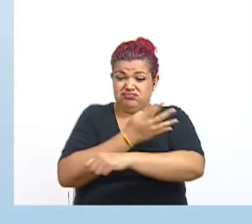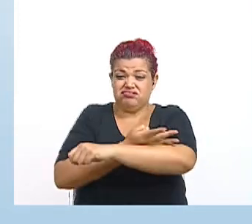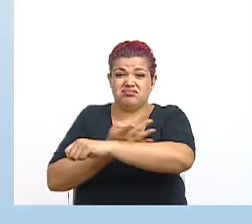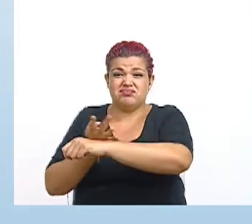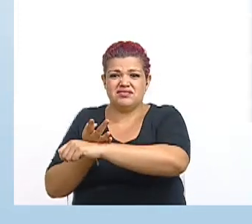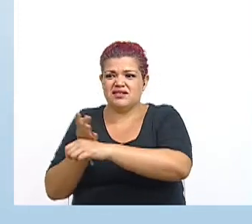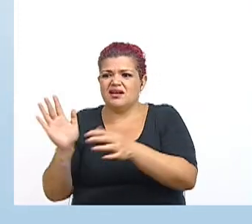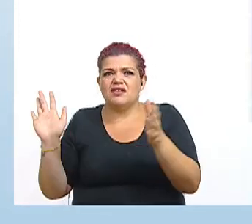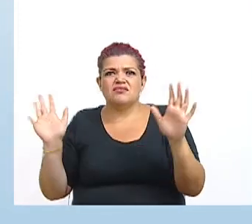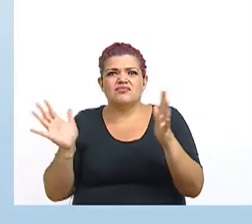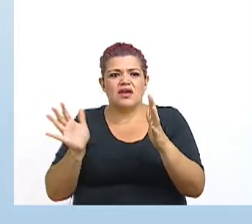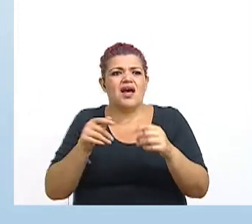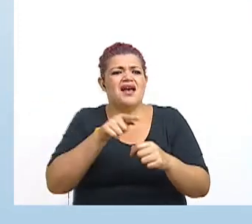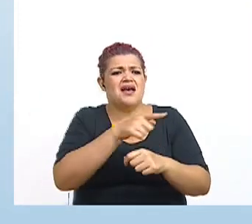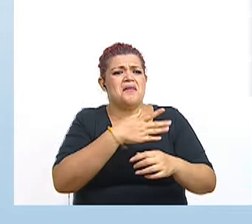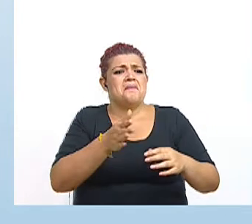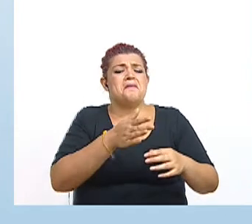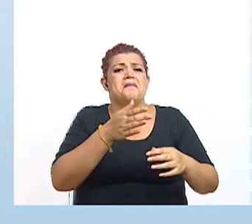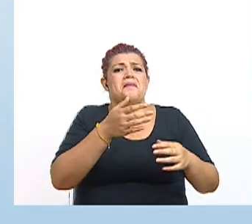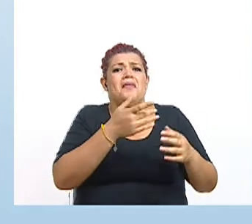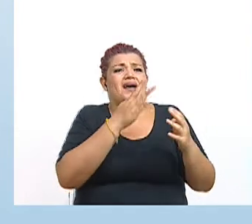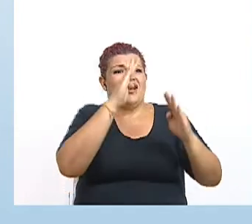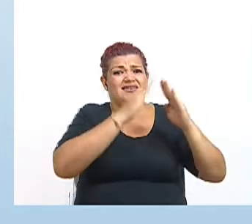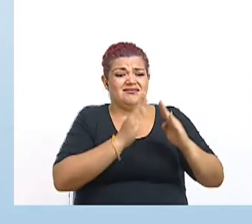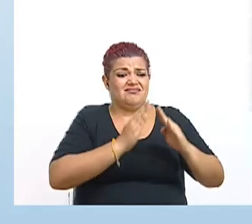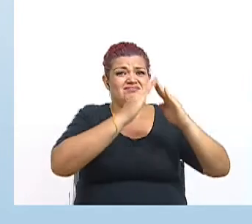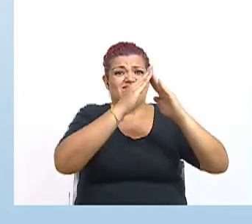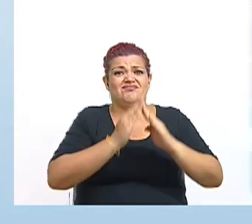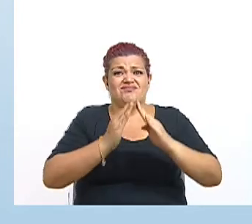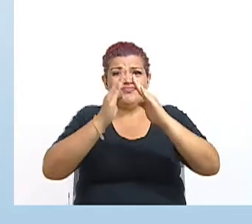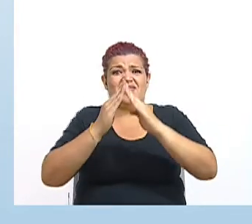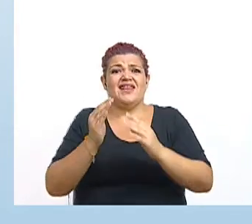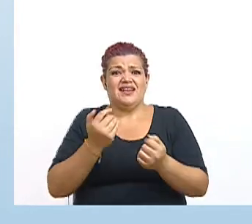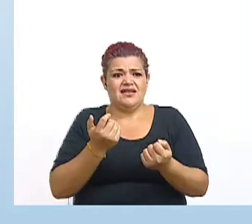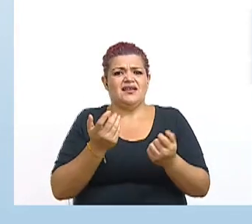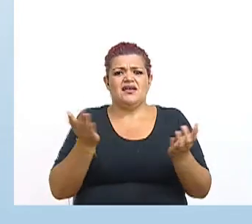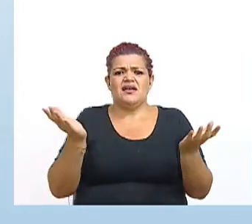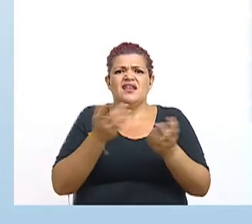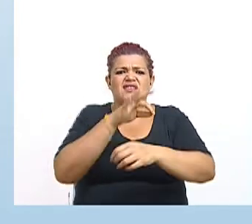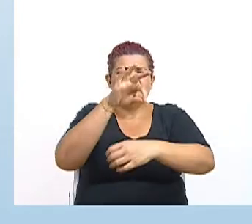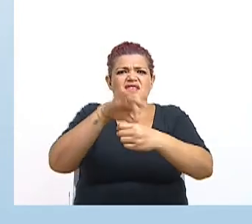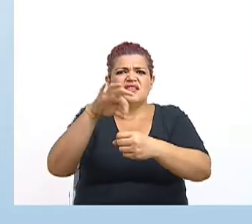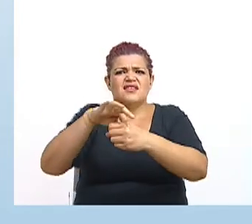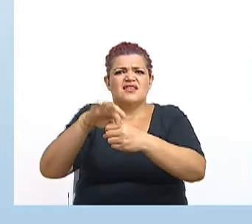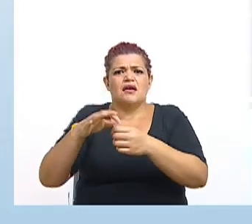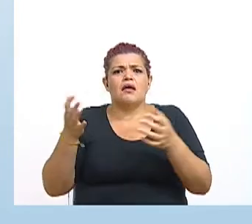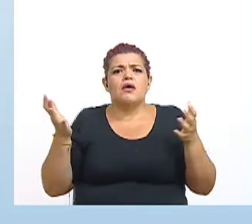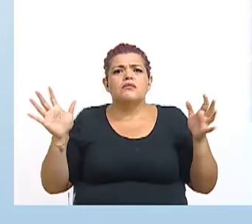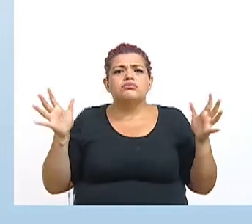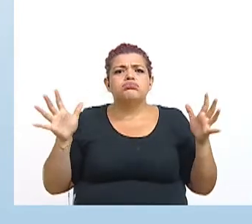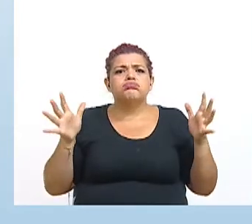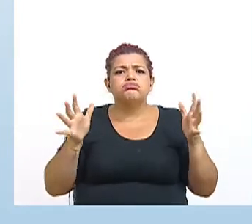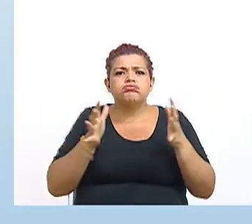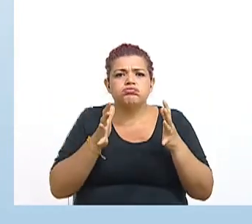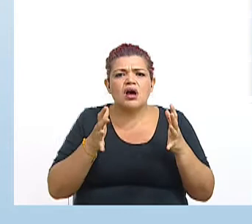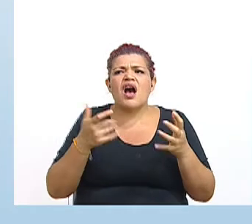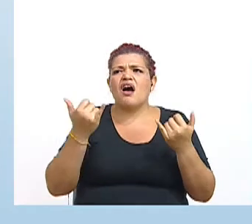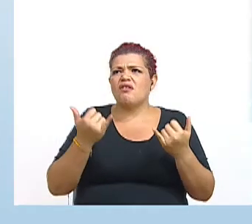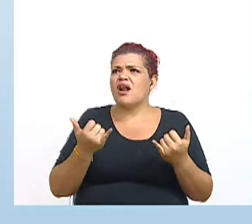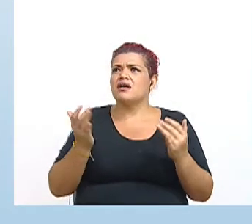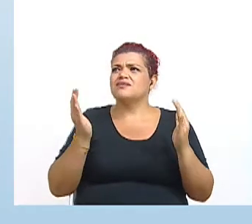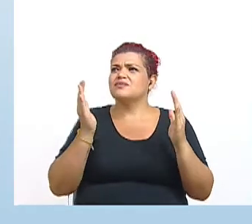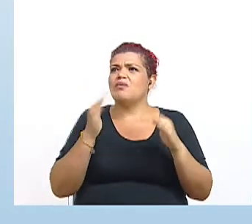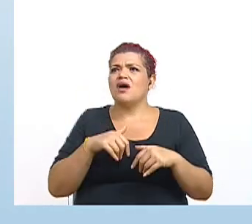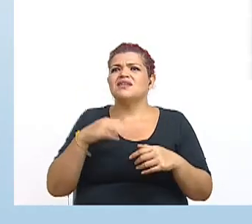que se reduzca significativamente el área sembrada de cultivos. Y por eso hemos tenido que importar ciertos bienes que